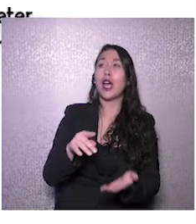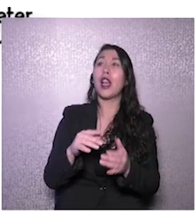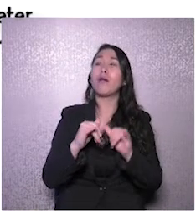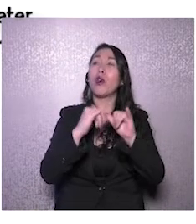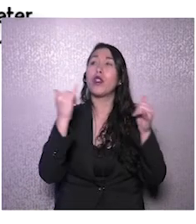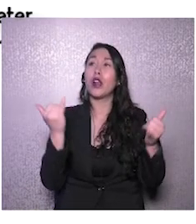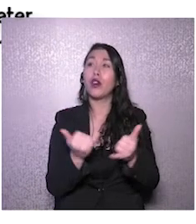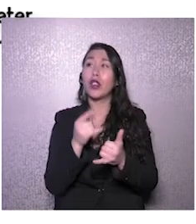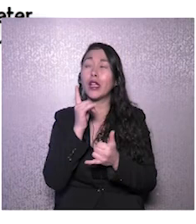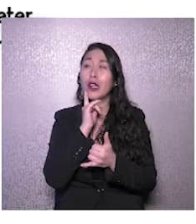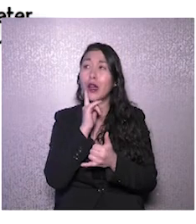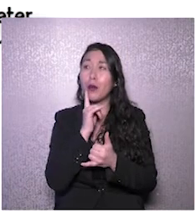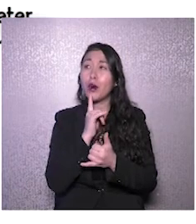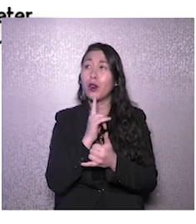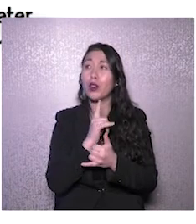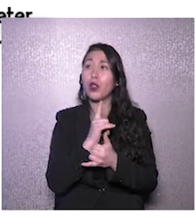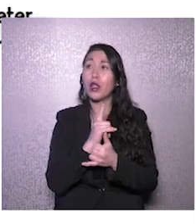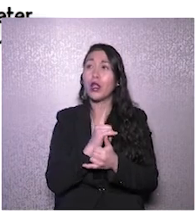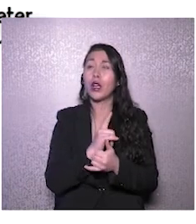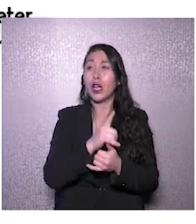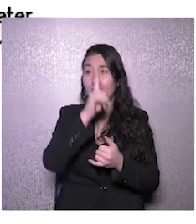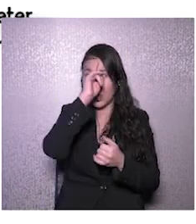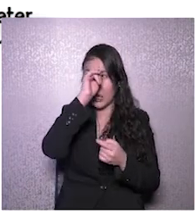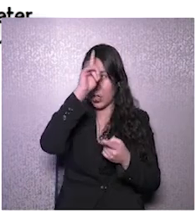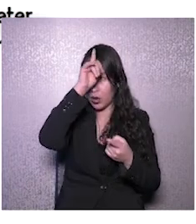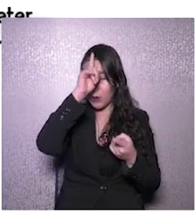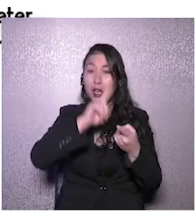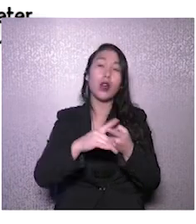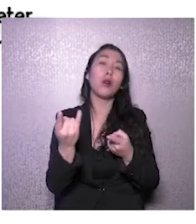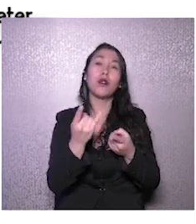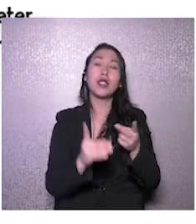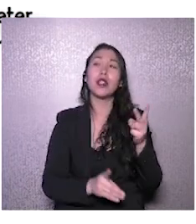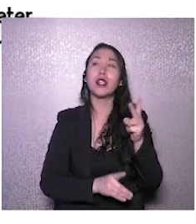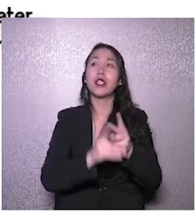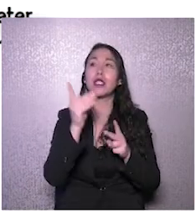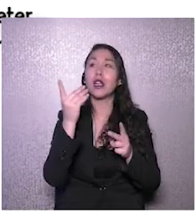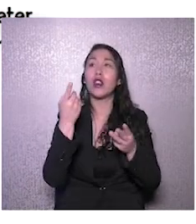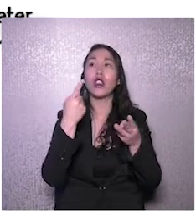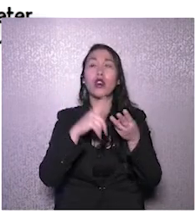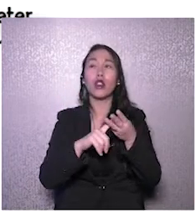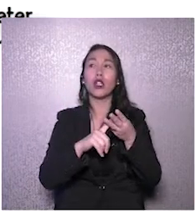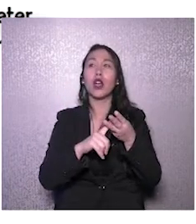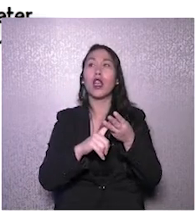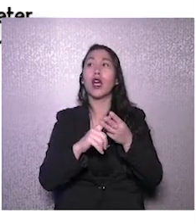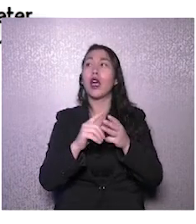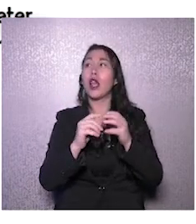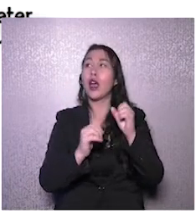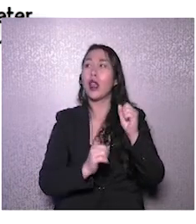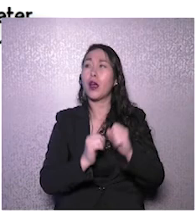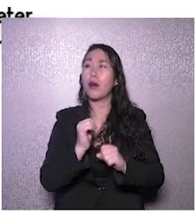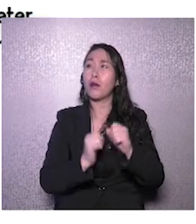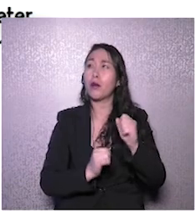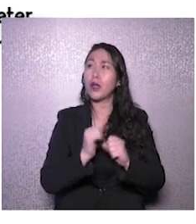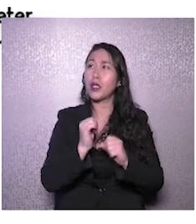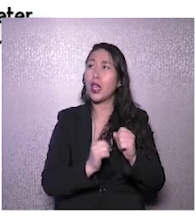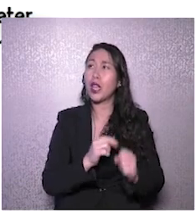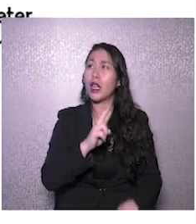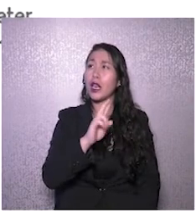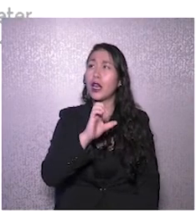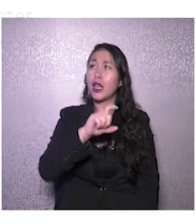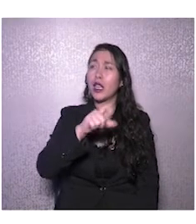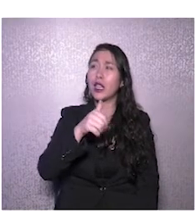tenemos, conformado por Clínica Alemana, por la Universidad del Desarrollo y un experto internacional del Registry Institute.